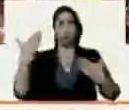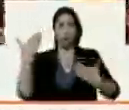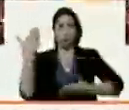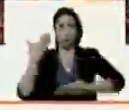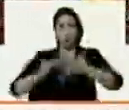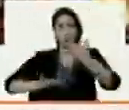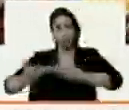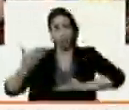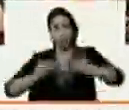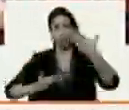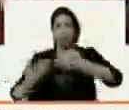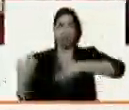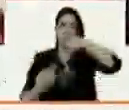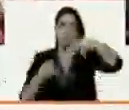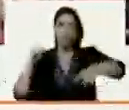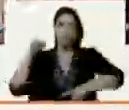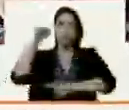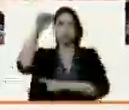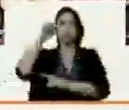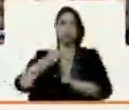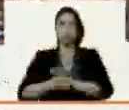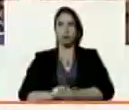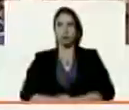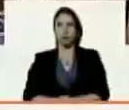¡Saludo solidario!